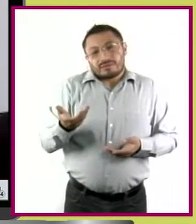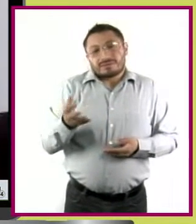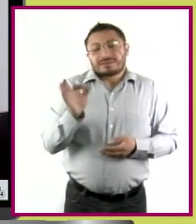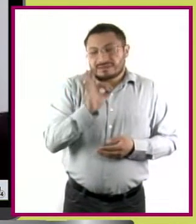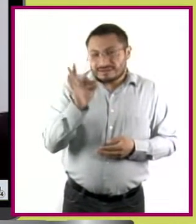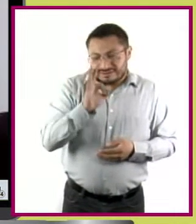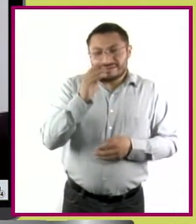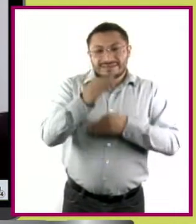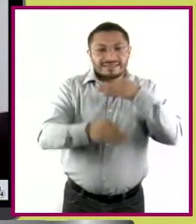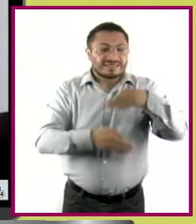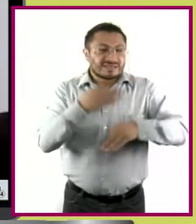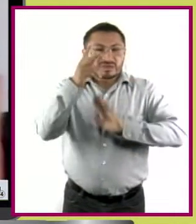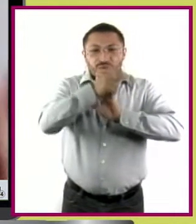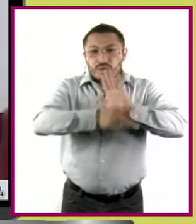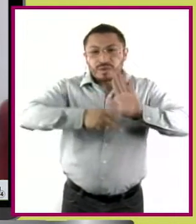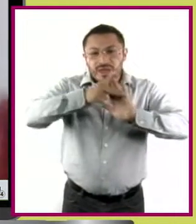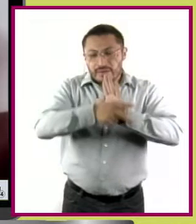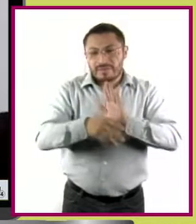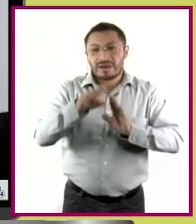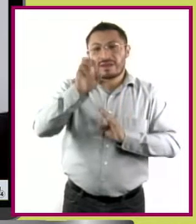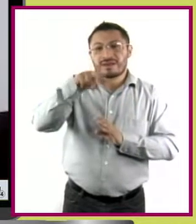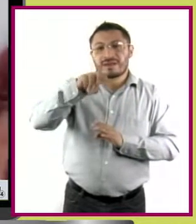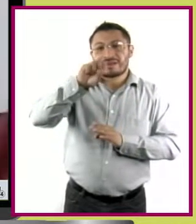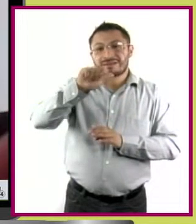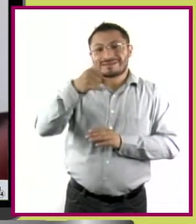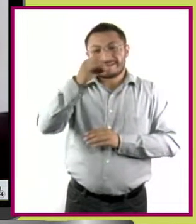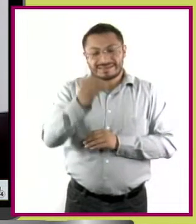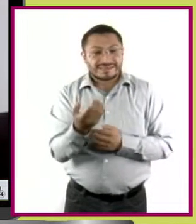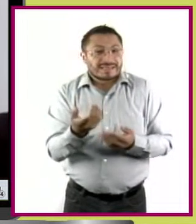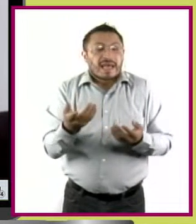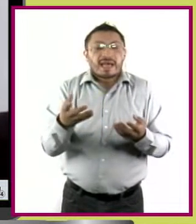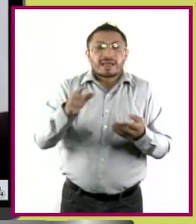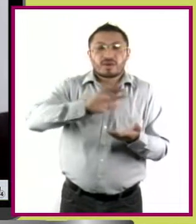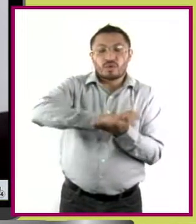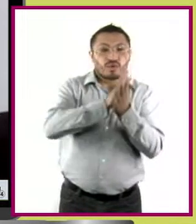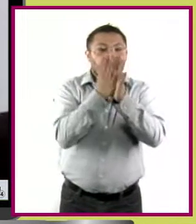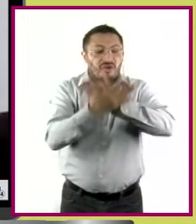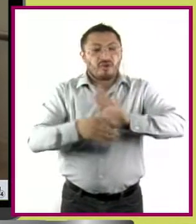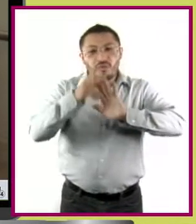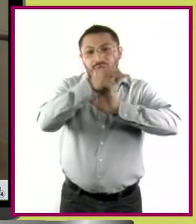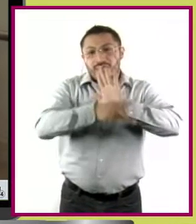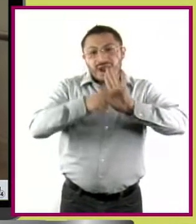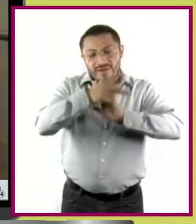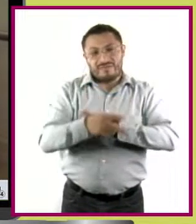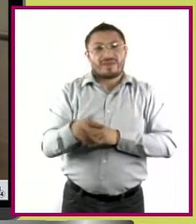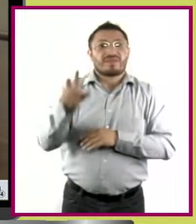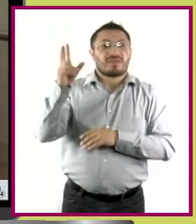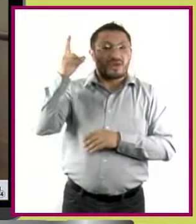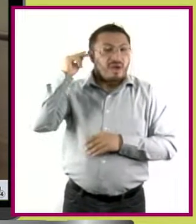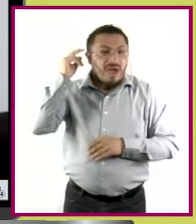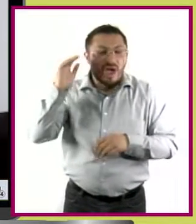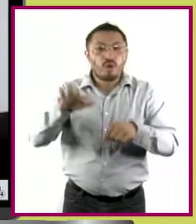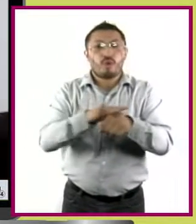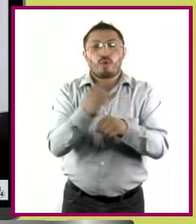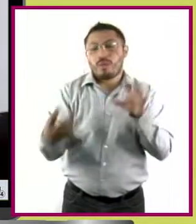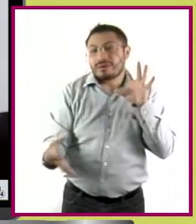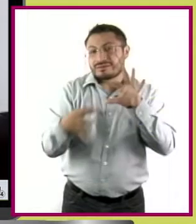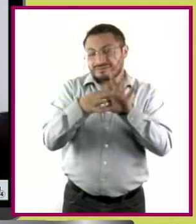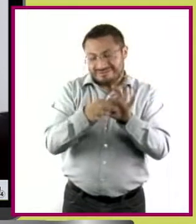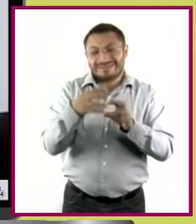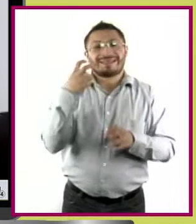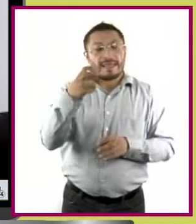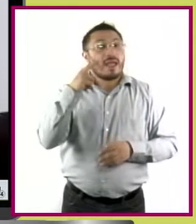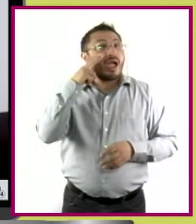las películas son un ensayo literario llevado al video y al audio, porque se muestra